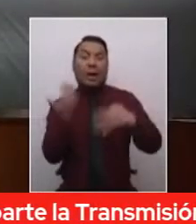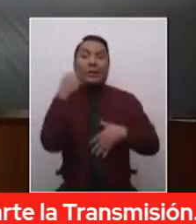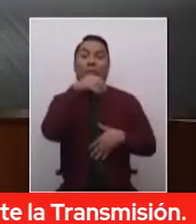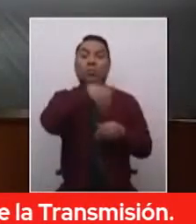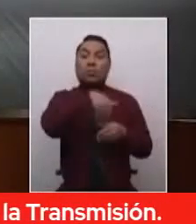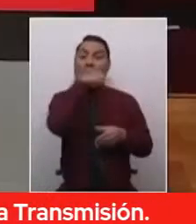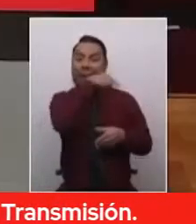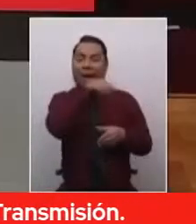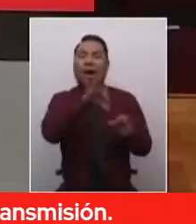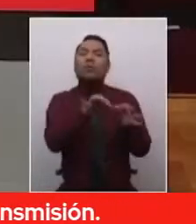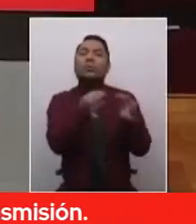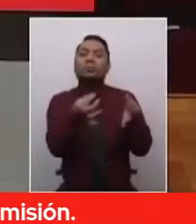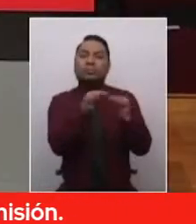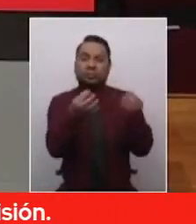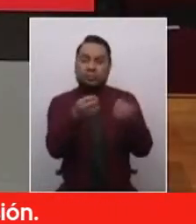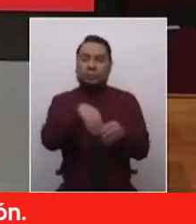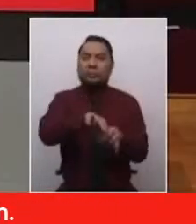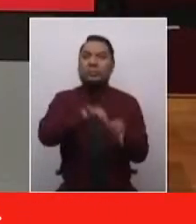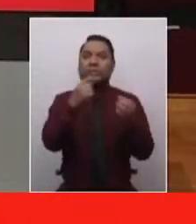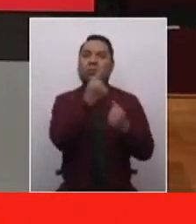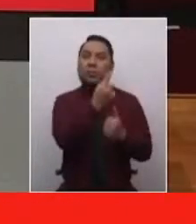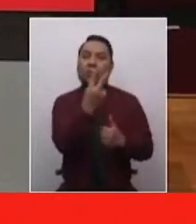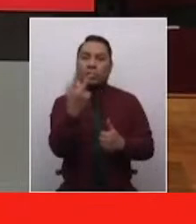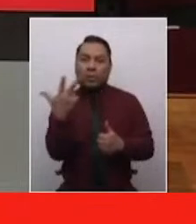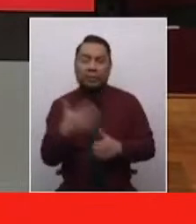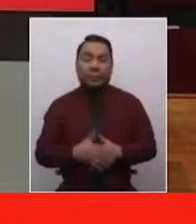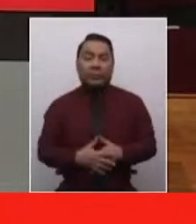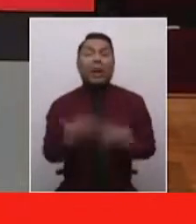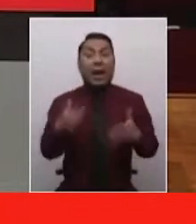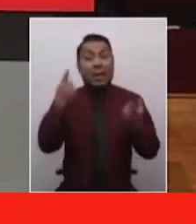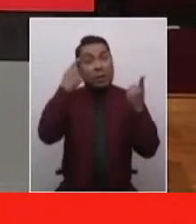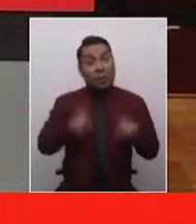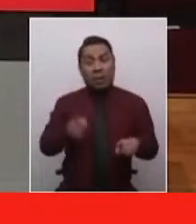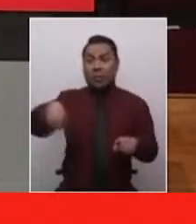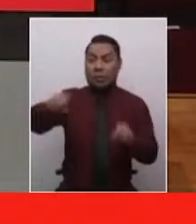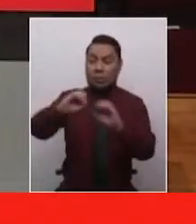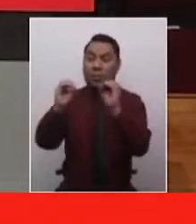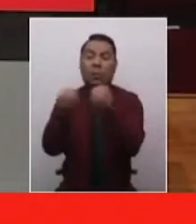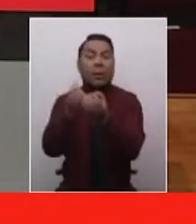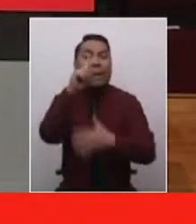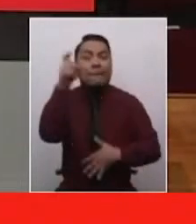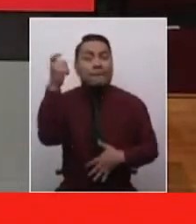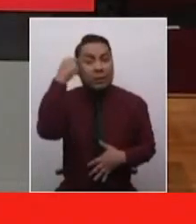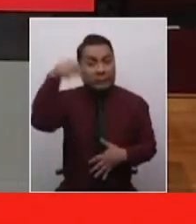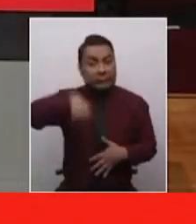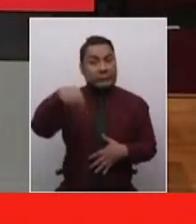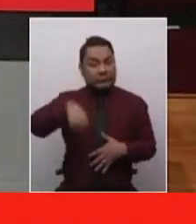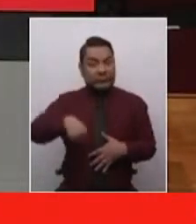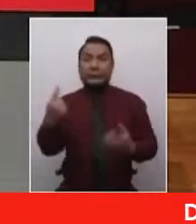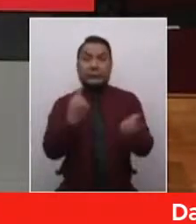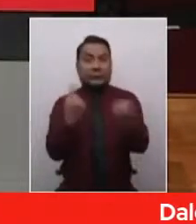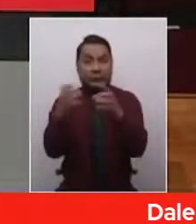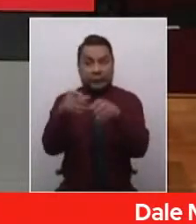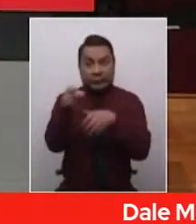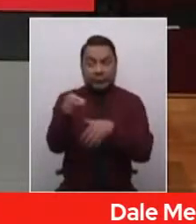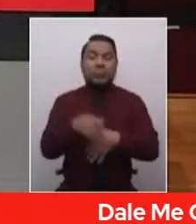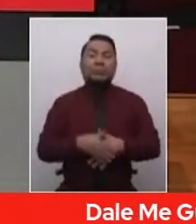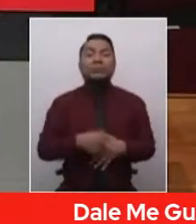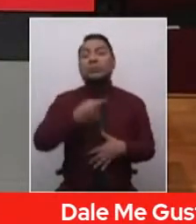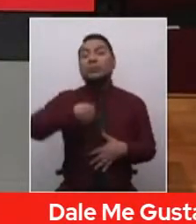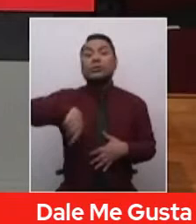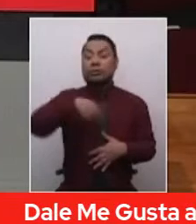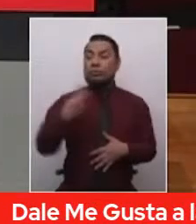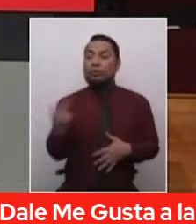es, Josefina. Se recuerda que según lo acordado con las organizaciones políticas aquí presentes, nosotros